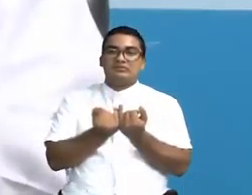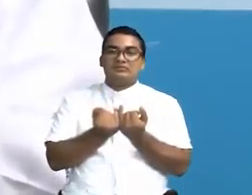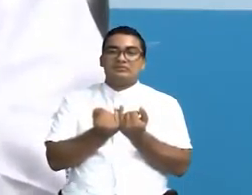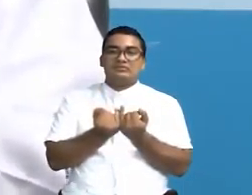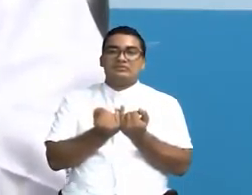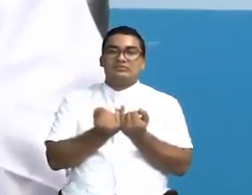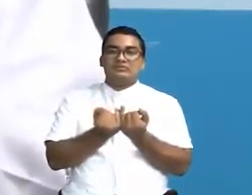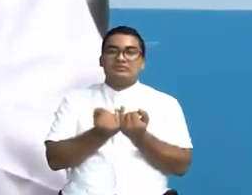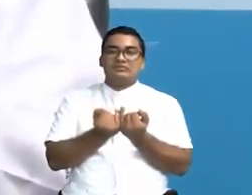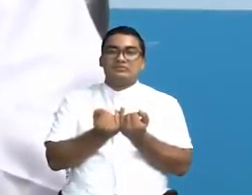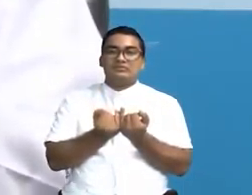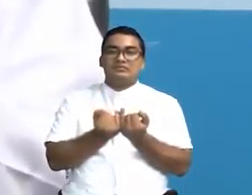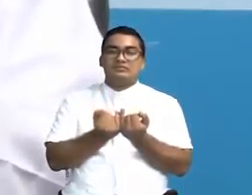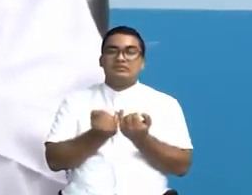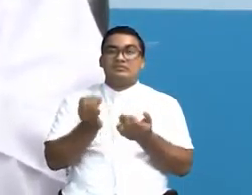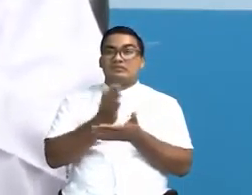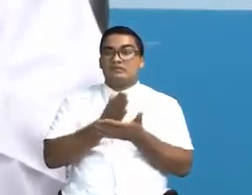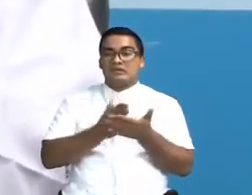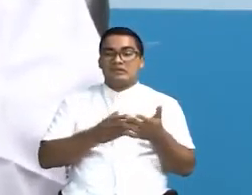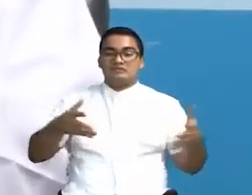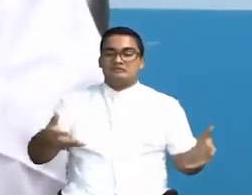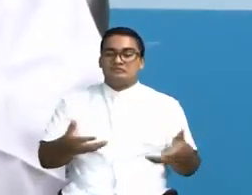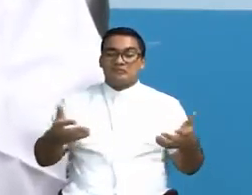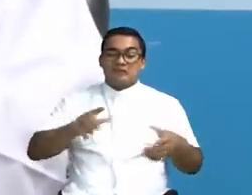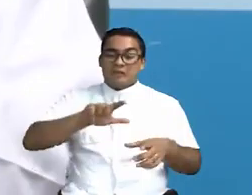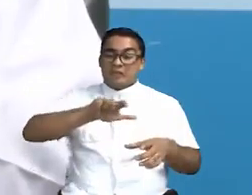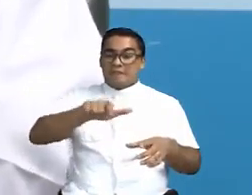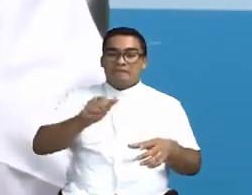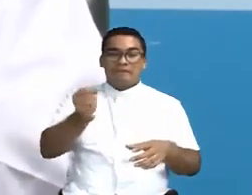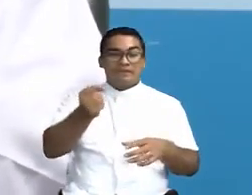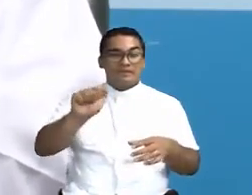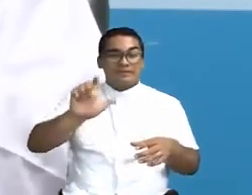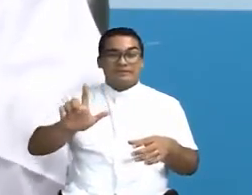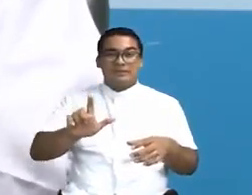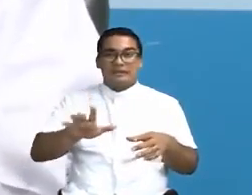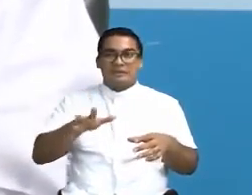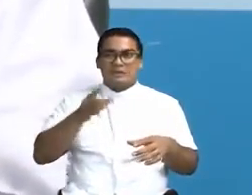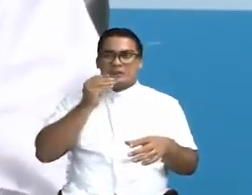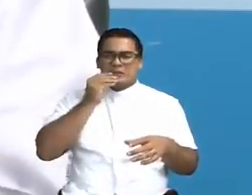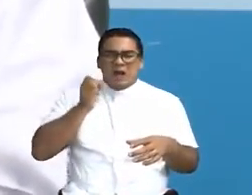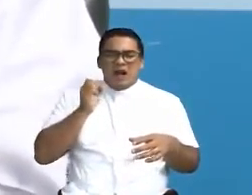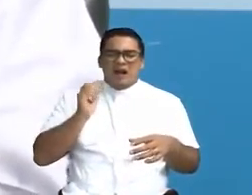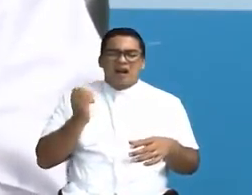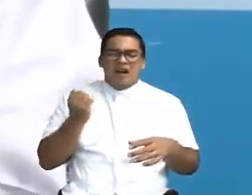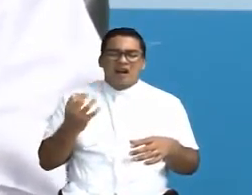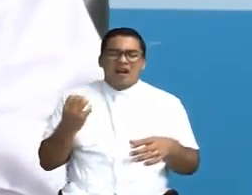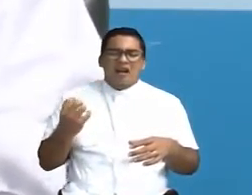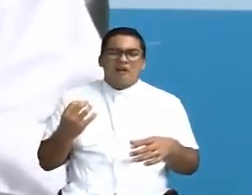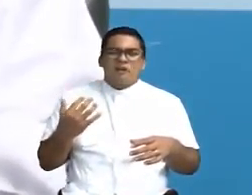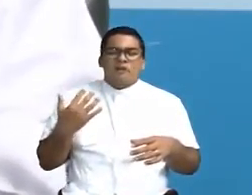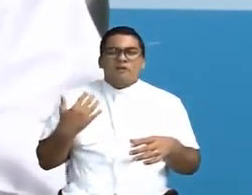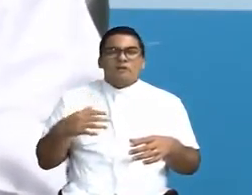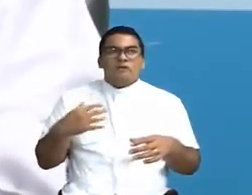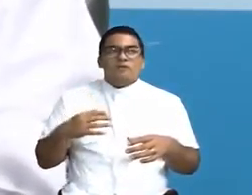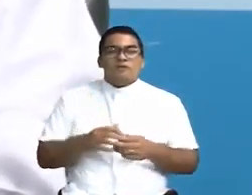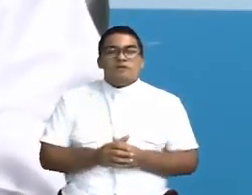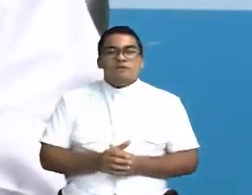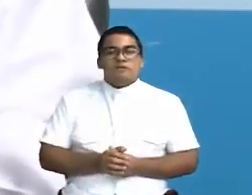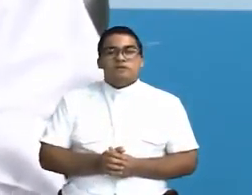esto se acompaña de, como decía, ensaladas de limón o sal, entonces eso pues, lógicamente va a provocar más dolor. Y